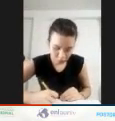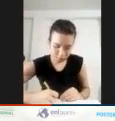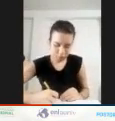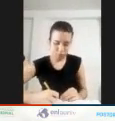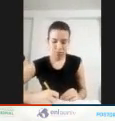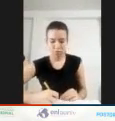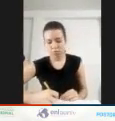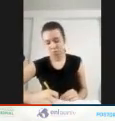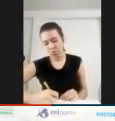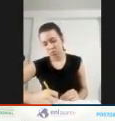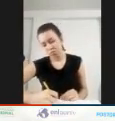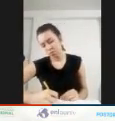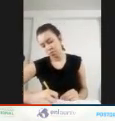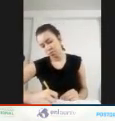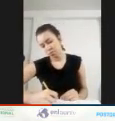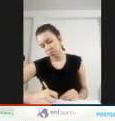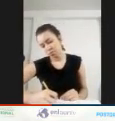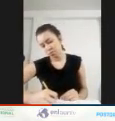Sí, profesor,